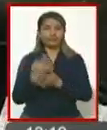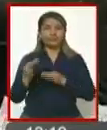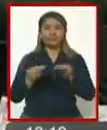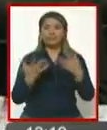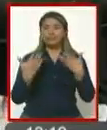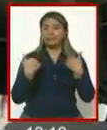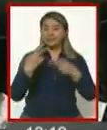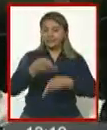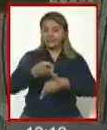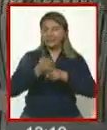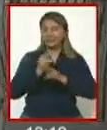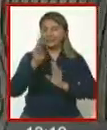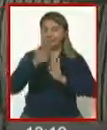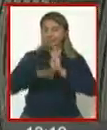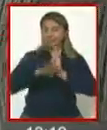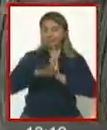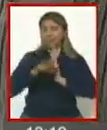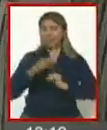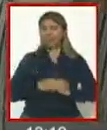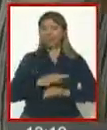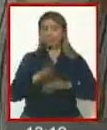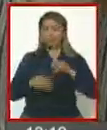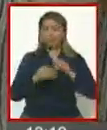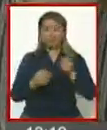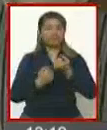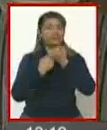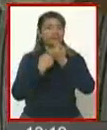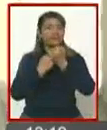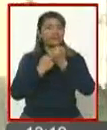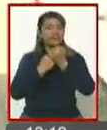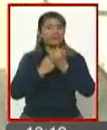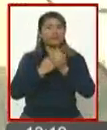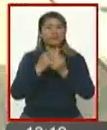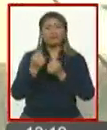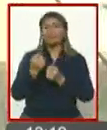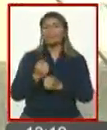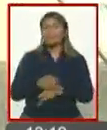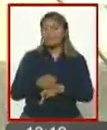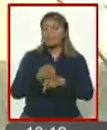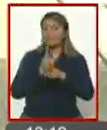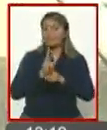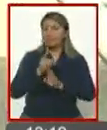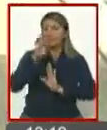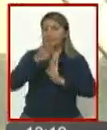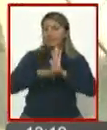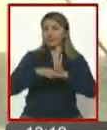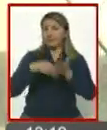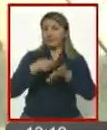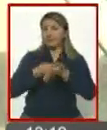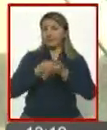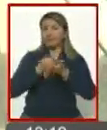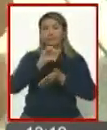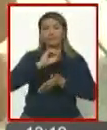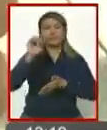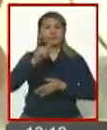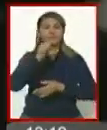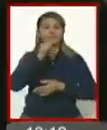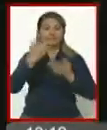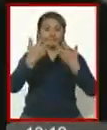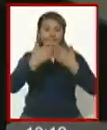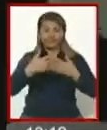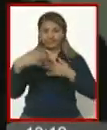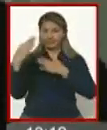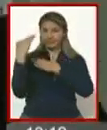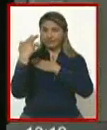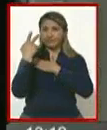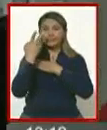permitirá acceder a créditos a un menor costo y adicionalmente ayudará a mitigar el riesgo de crédito de la cartera con tasa variable. Para los empresarios privados de Santa